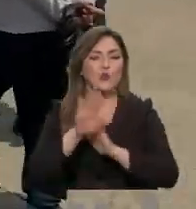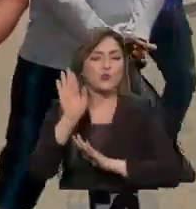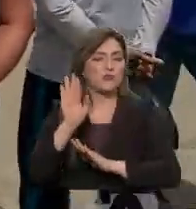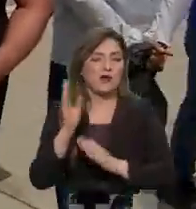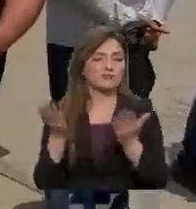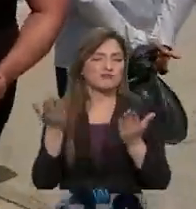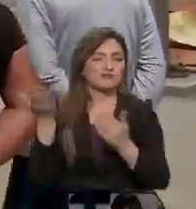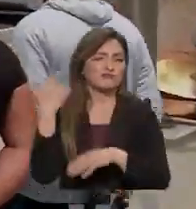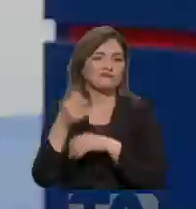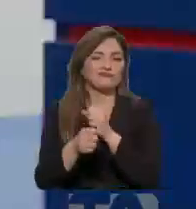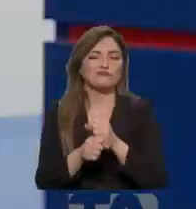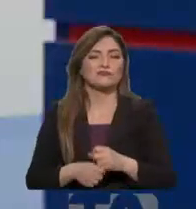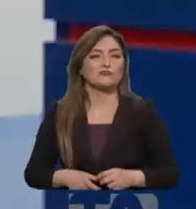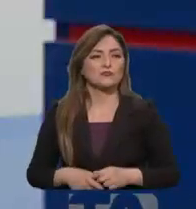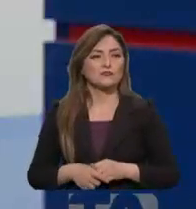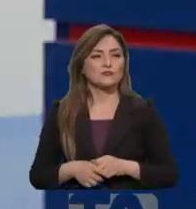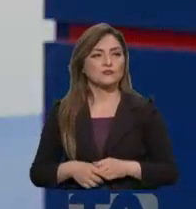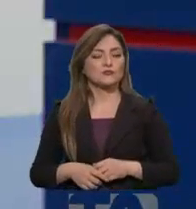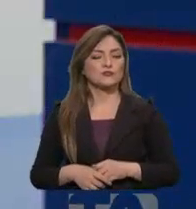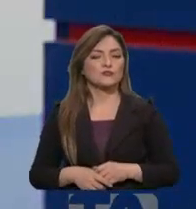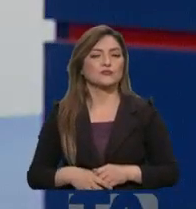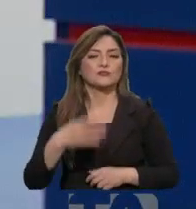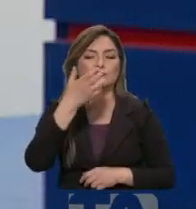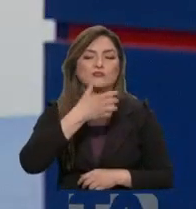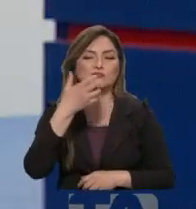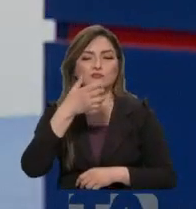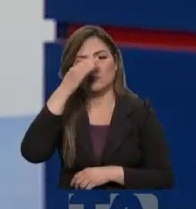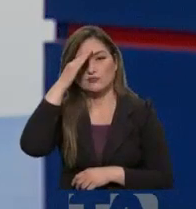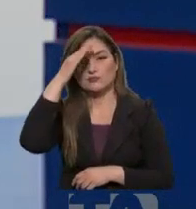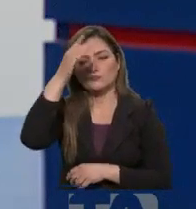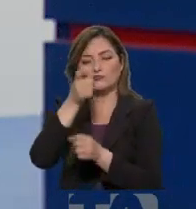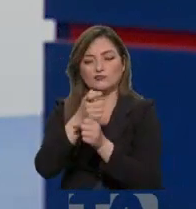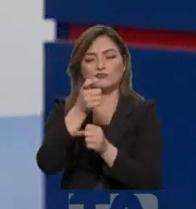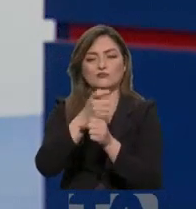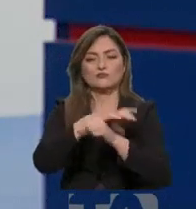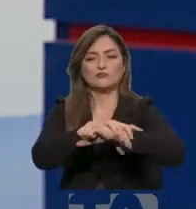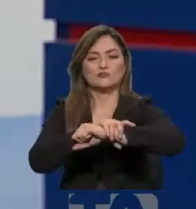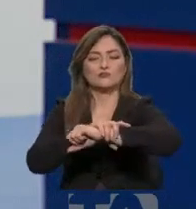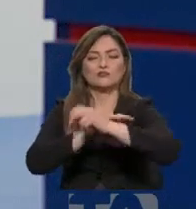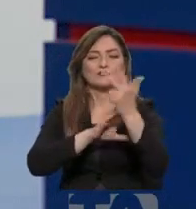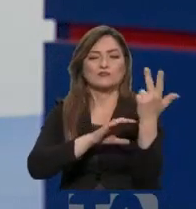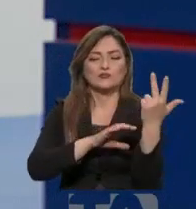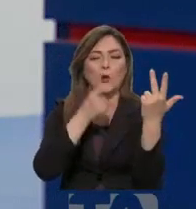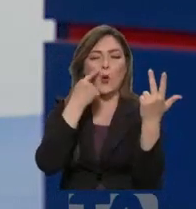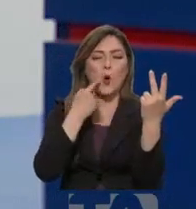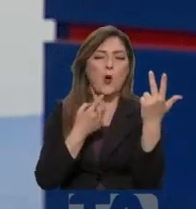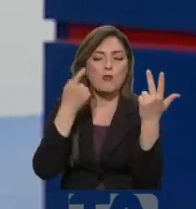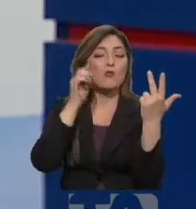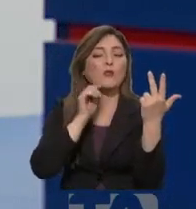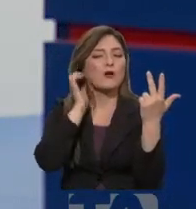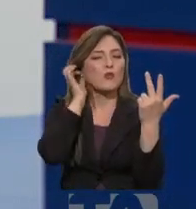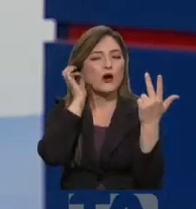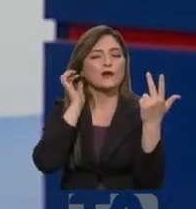María Heredia, 24 horas. En Ambato, la policía capturó a 3 sujetos y una mujer que son parte de una